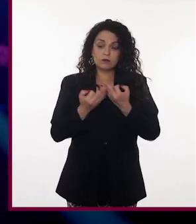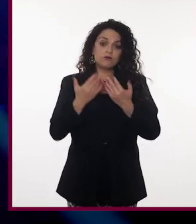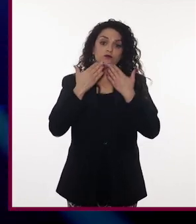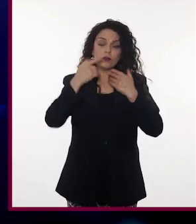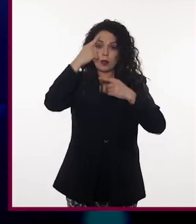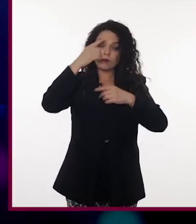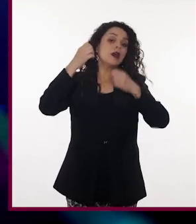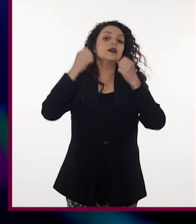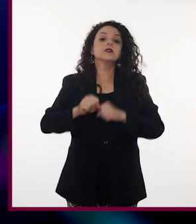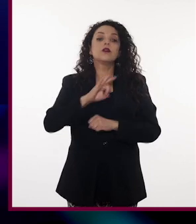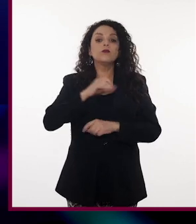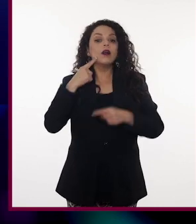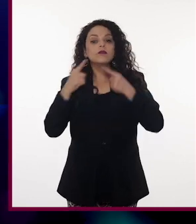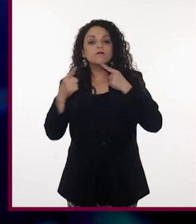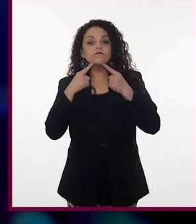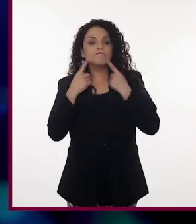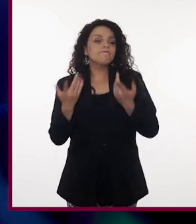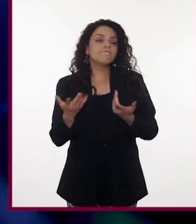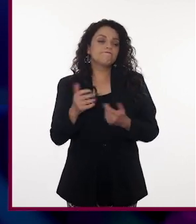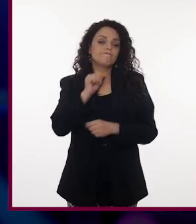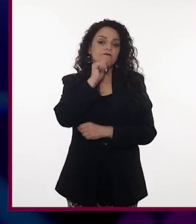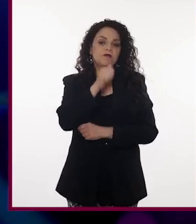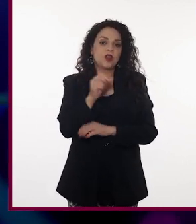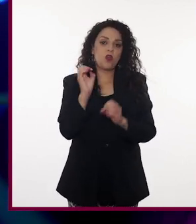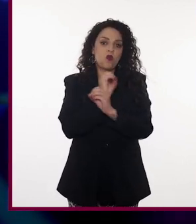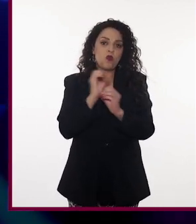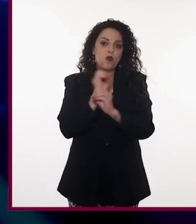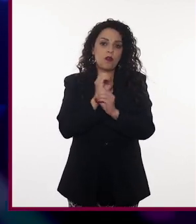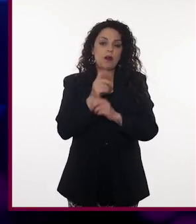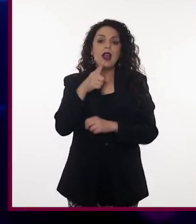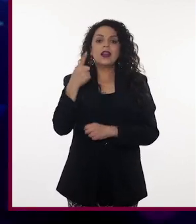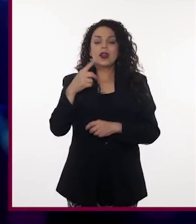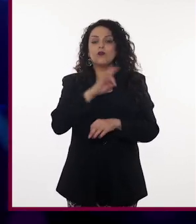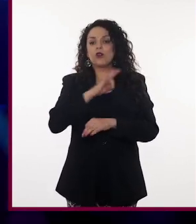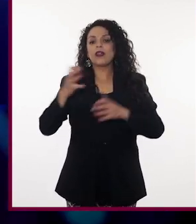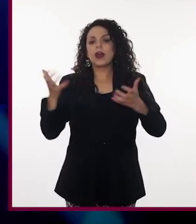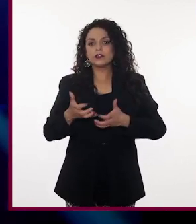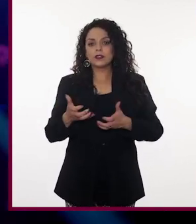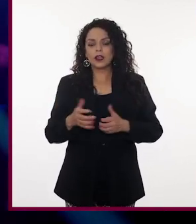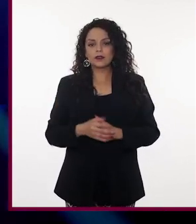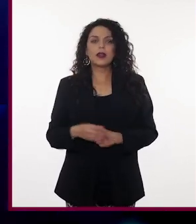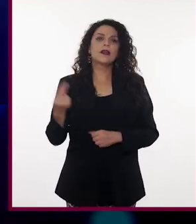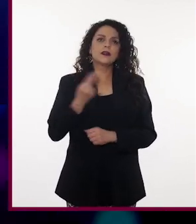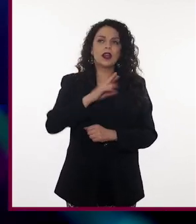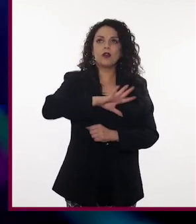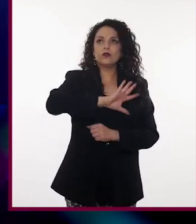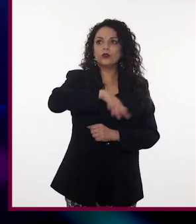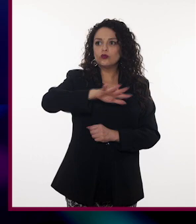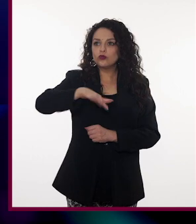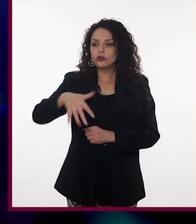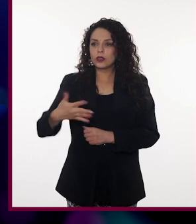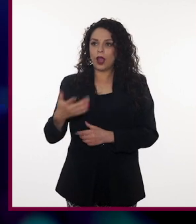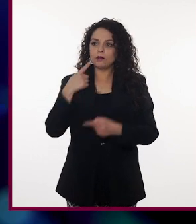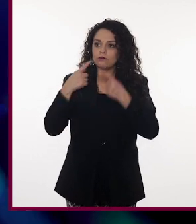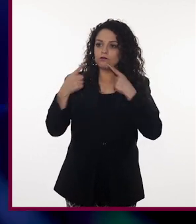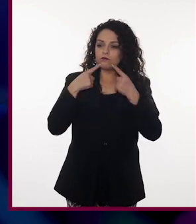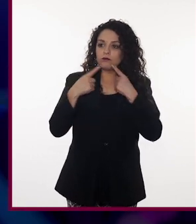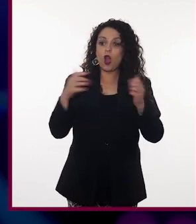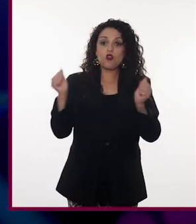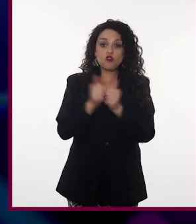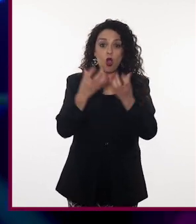negociar de ninguna manera. Y ahí lo que se puede hacer es justo buscar la negociación